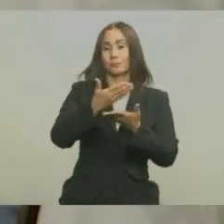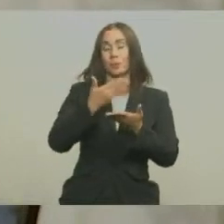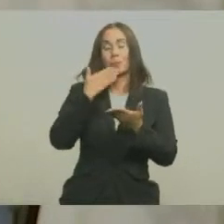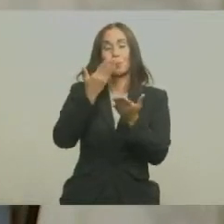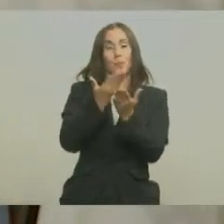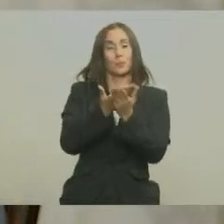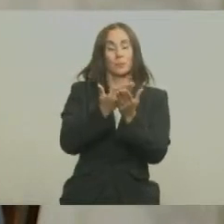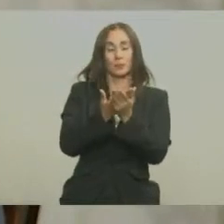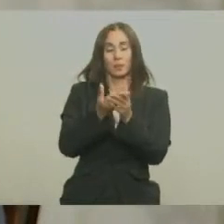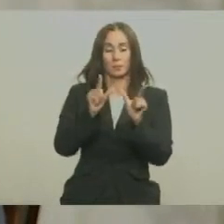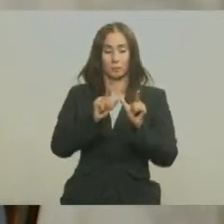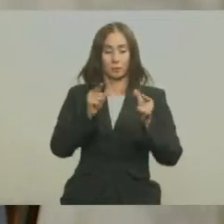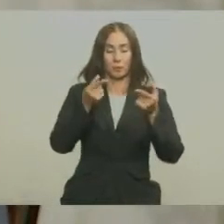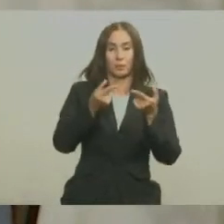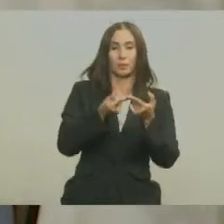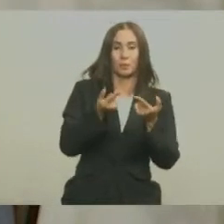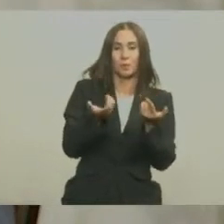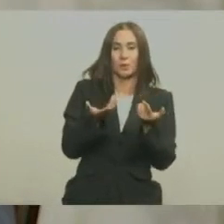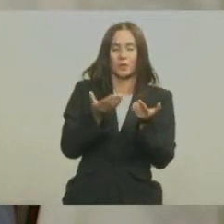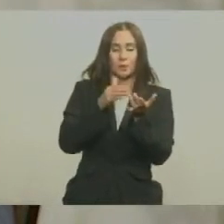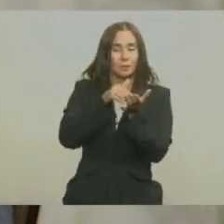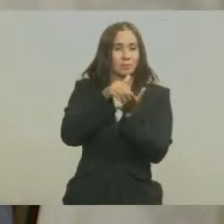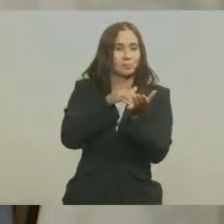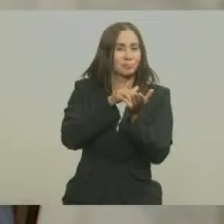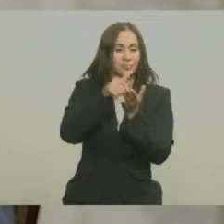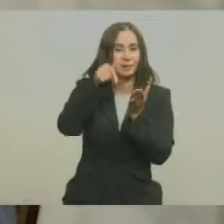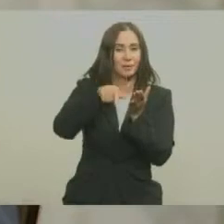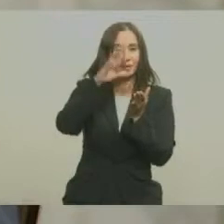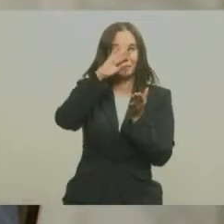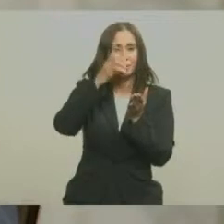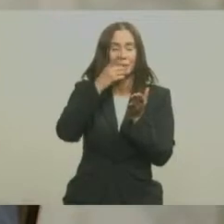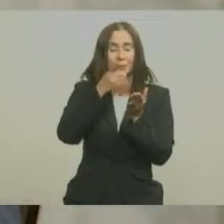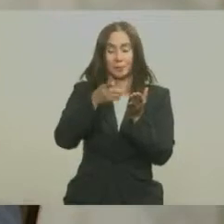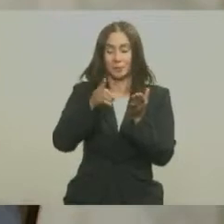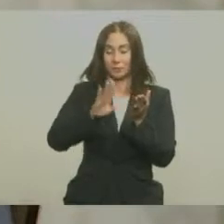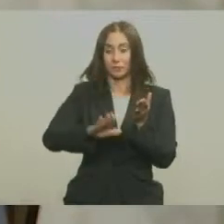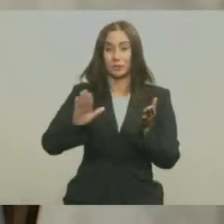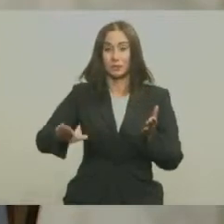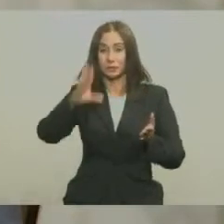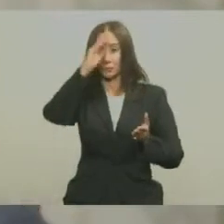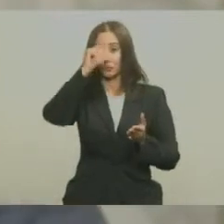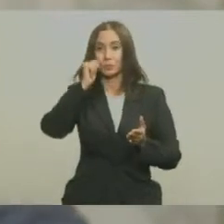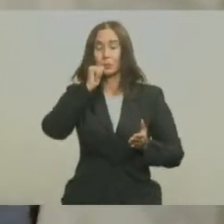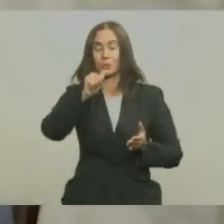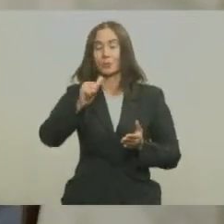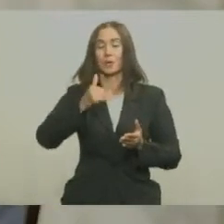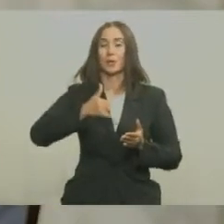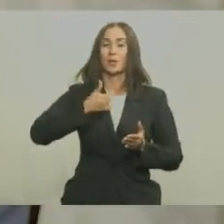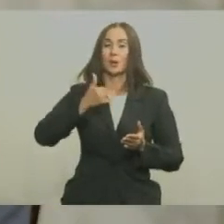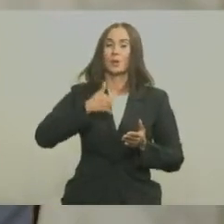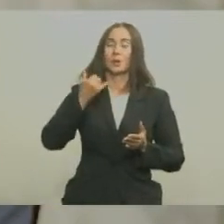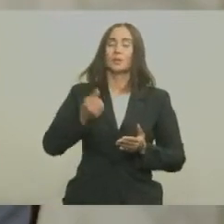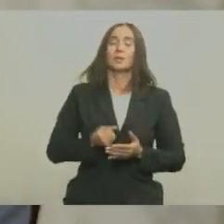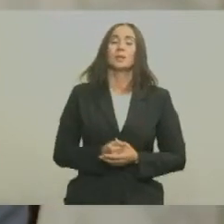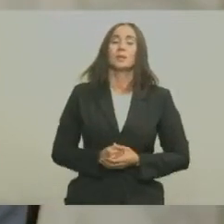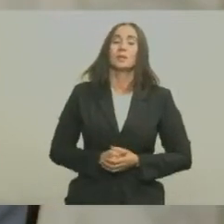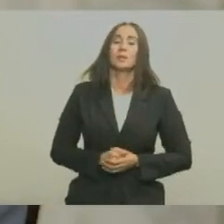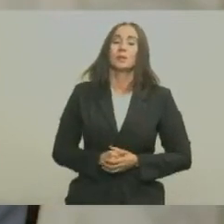de los segmentos más vulnerables de la sociedad dominicana, que son nuestras niñas y nuestros niños, nuestros adolescentes.